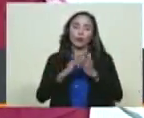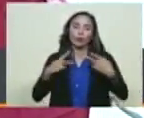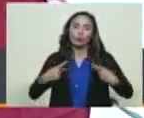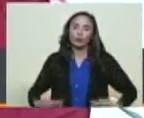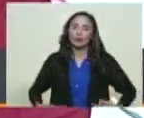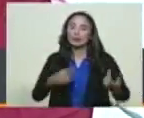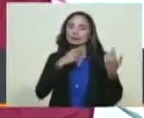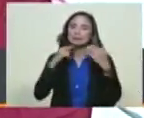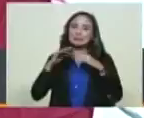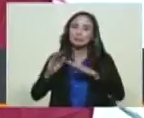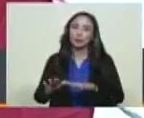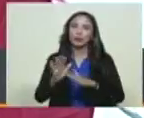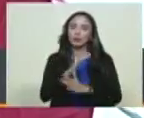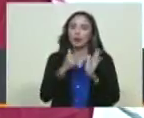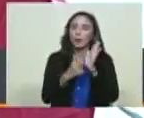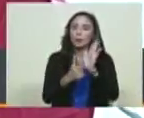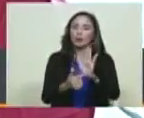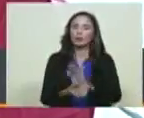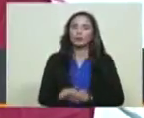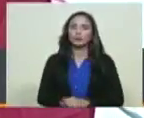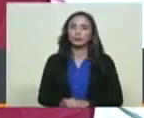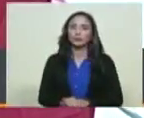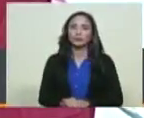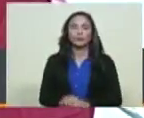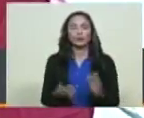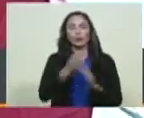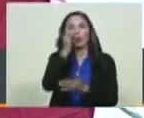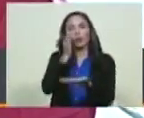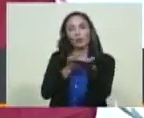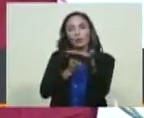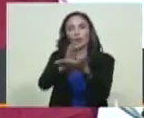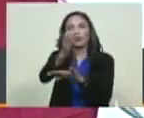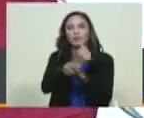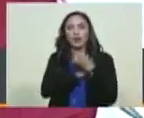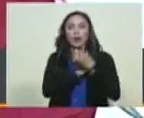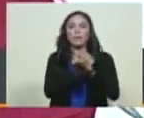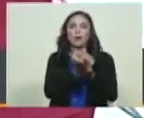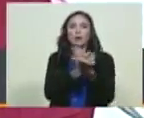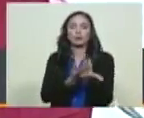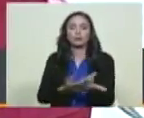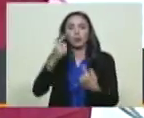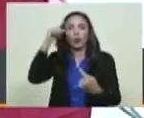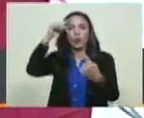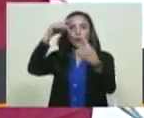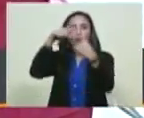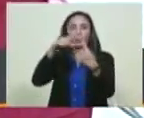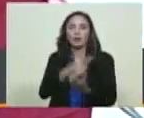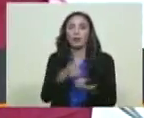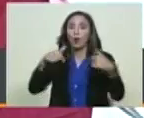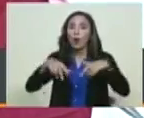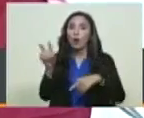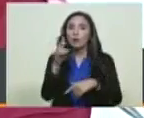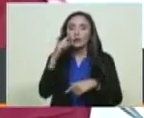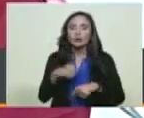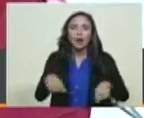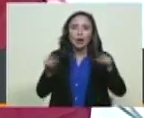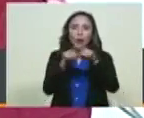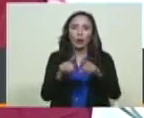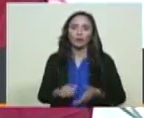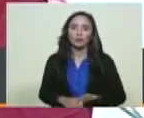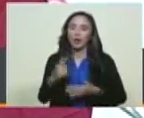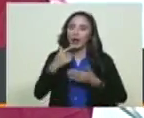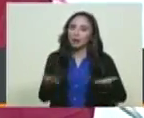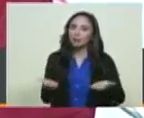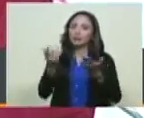y símbolo para ser leal al pueblo de chile el pueblo de venezuela hoy le dice al pueblo